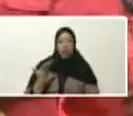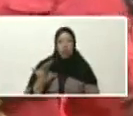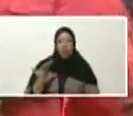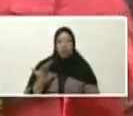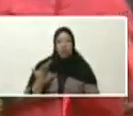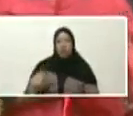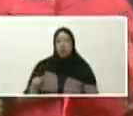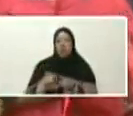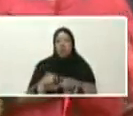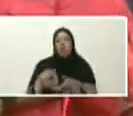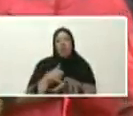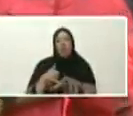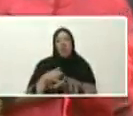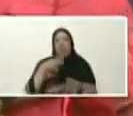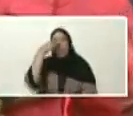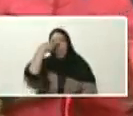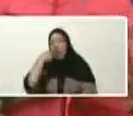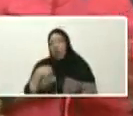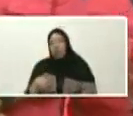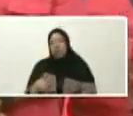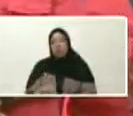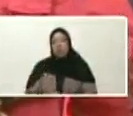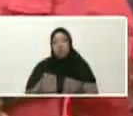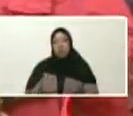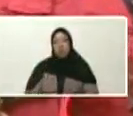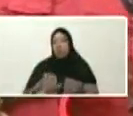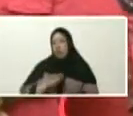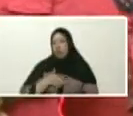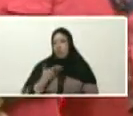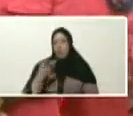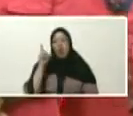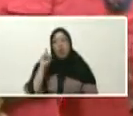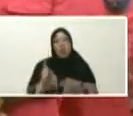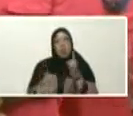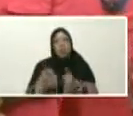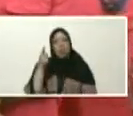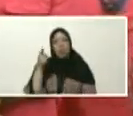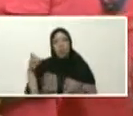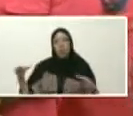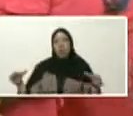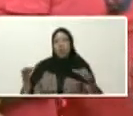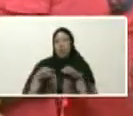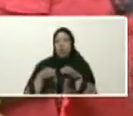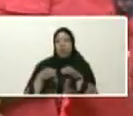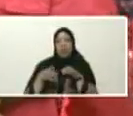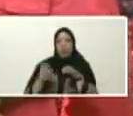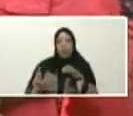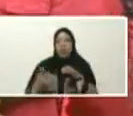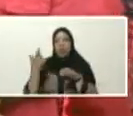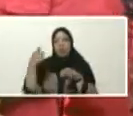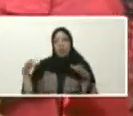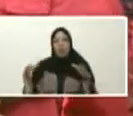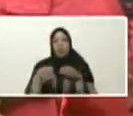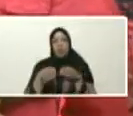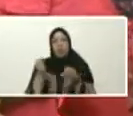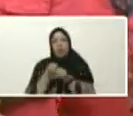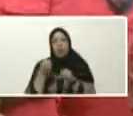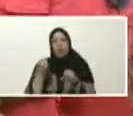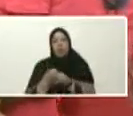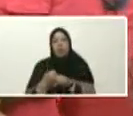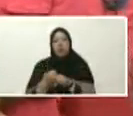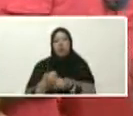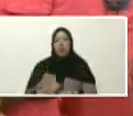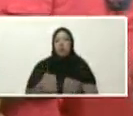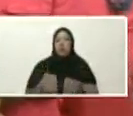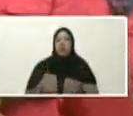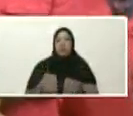Sería muy vulnerable. No puede depender de una cúpula, de una élite, de una vanguardia